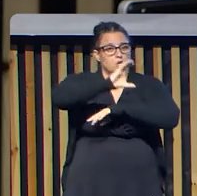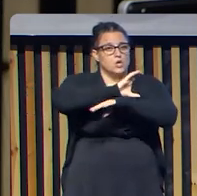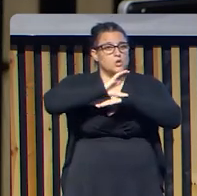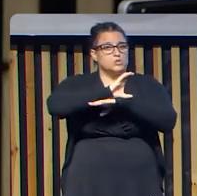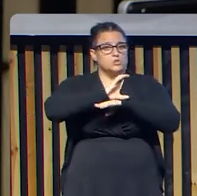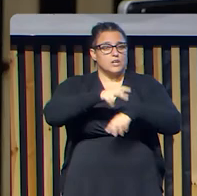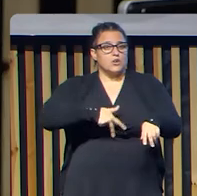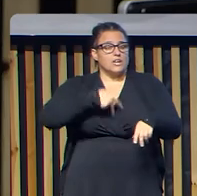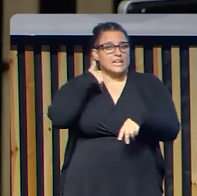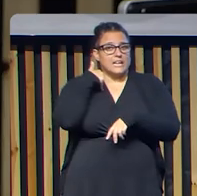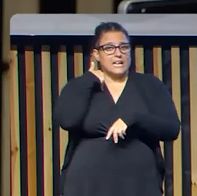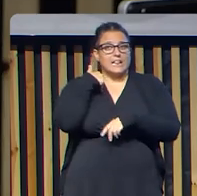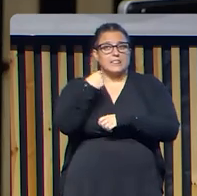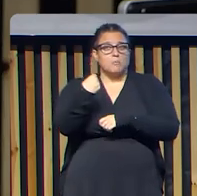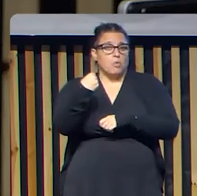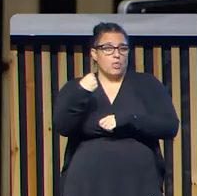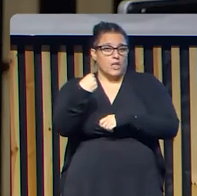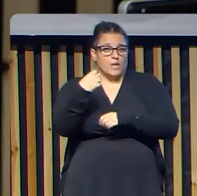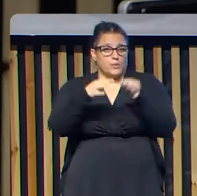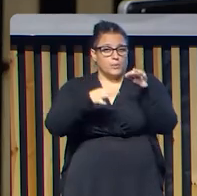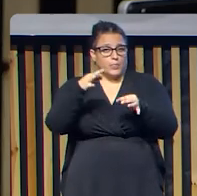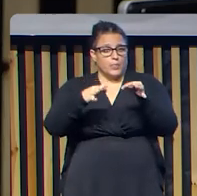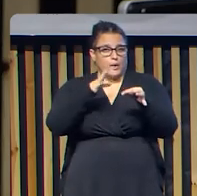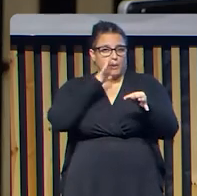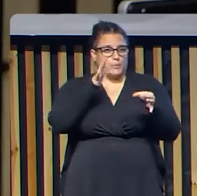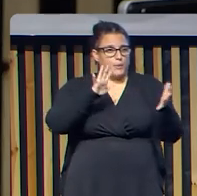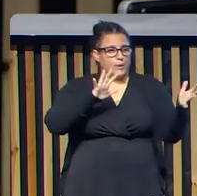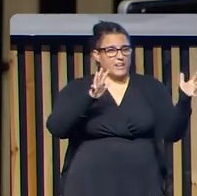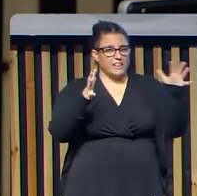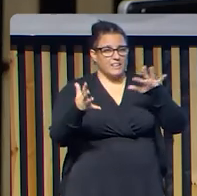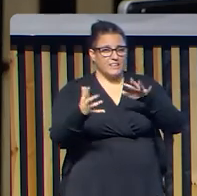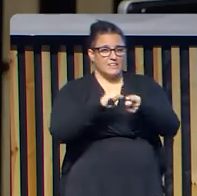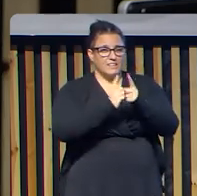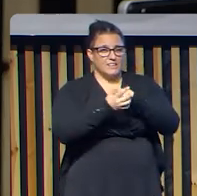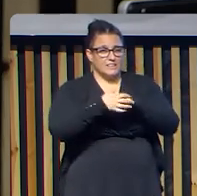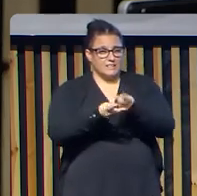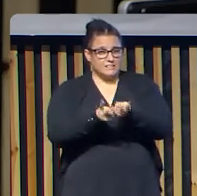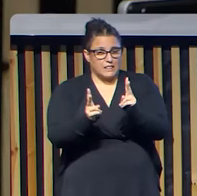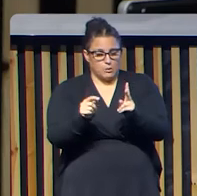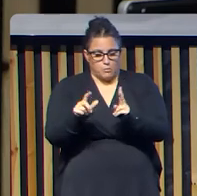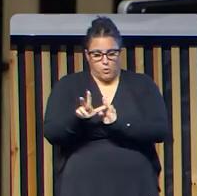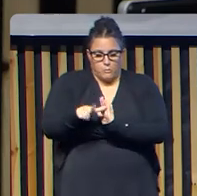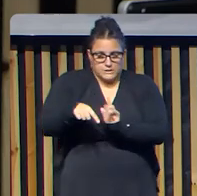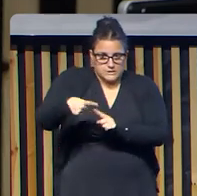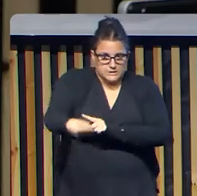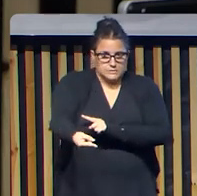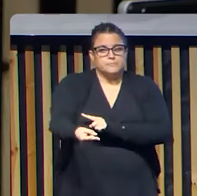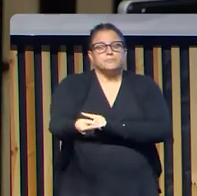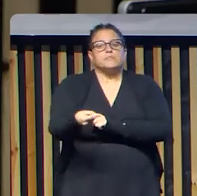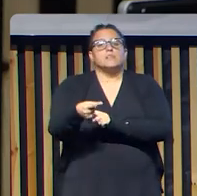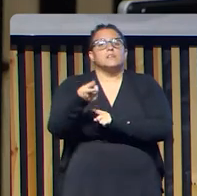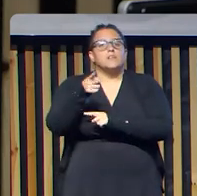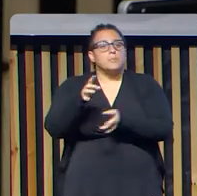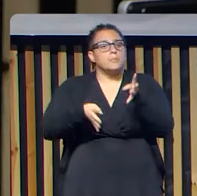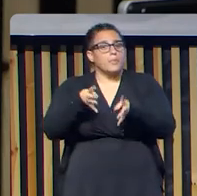del poder judicial un poco después de la transición durante la transición y a los ciudadanos que entran en contacto con